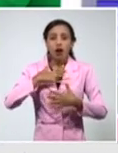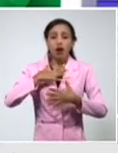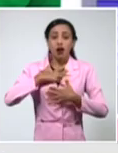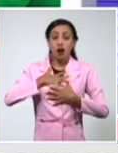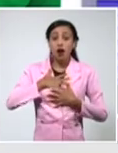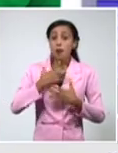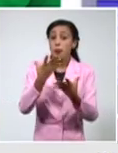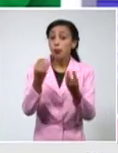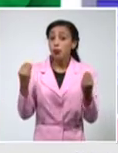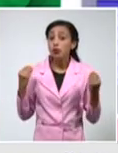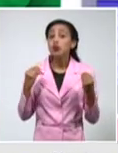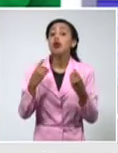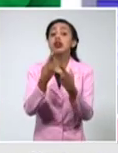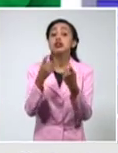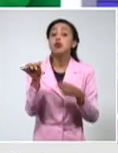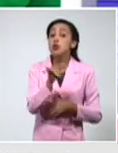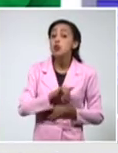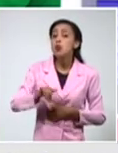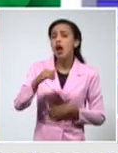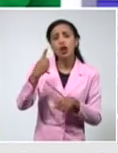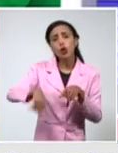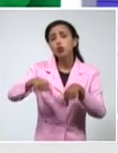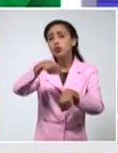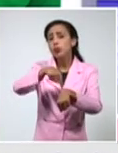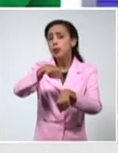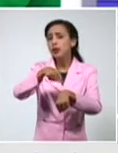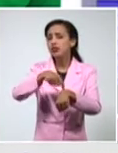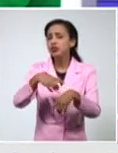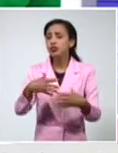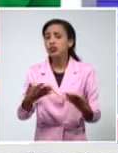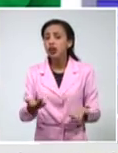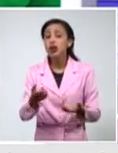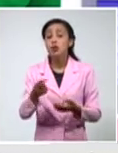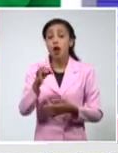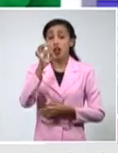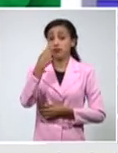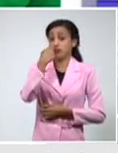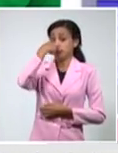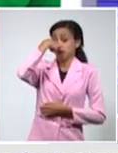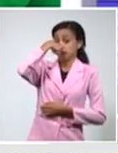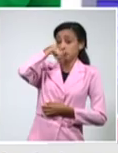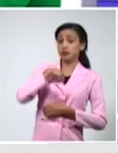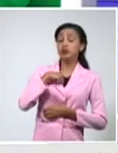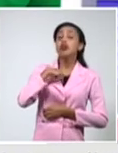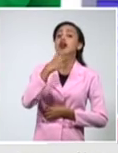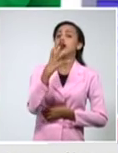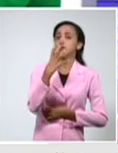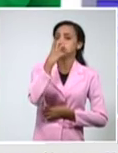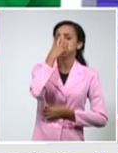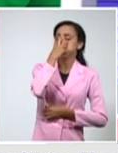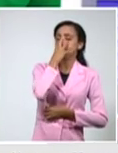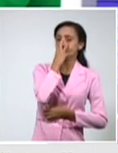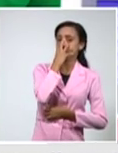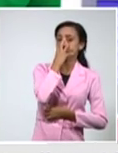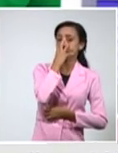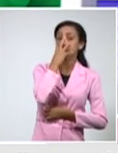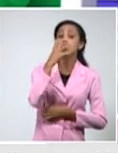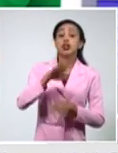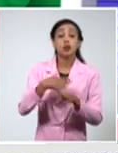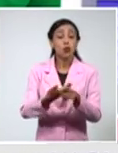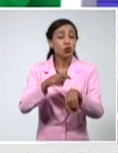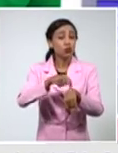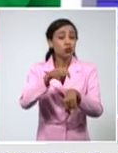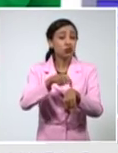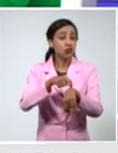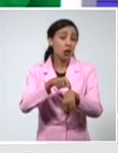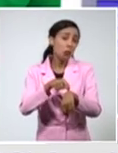Fue necesario también en un momento determinado intubarlo y ventilarlo. Y después de una estadía que no fue muy prolongada, 6